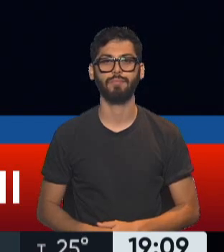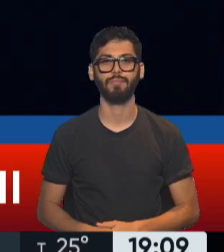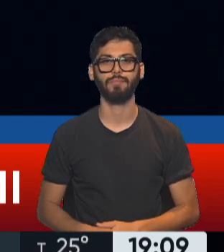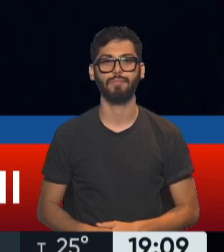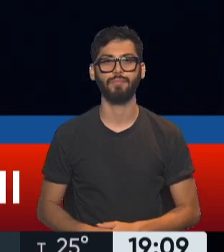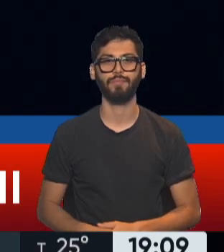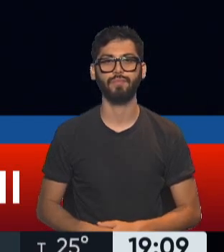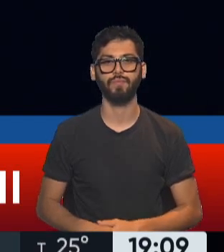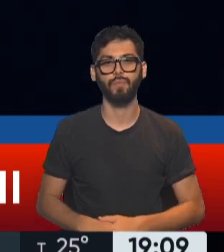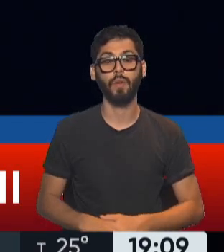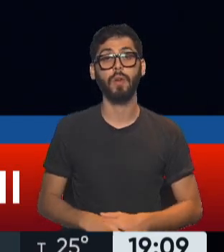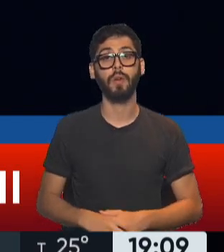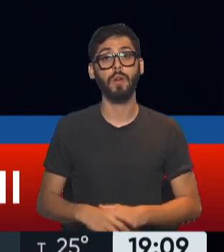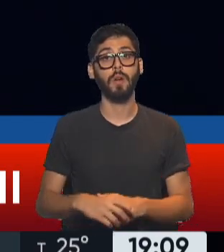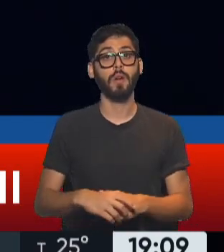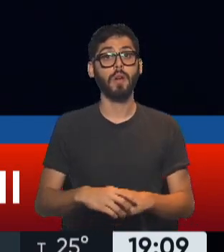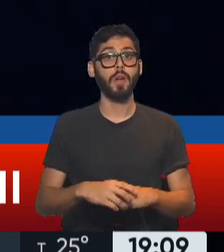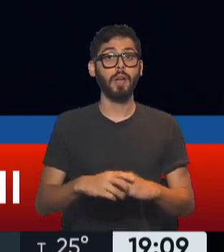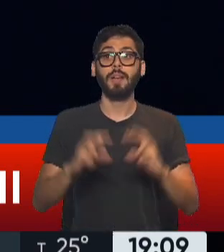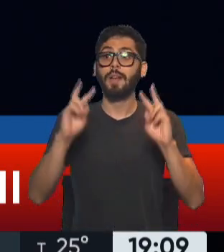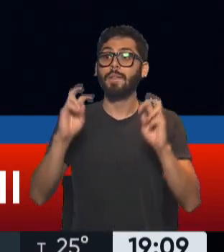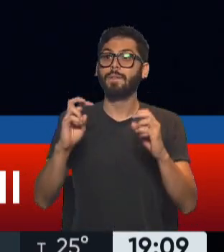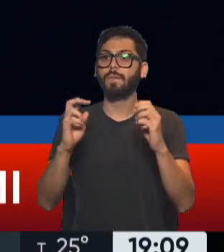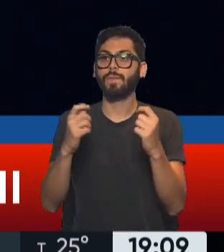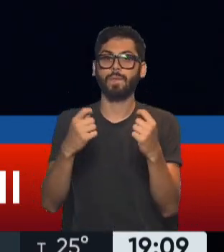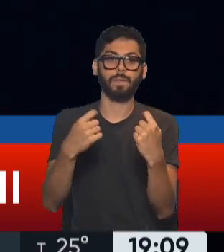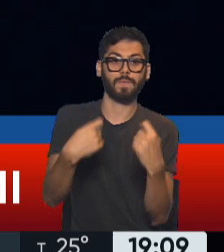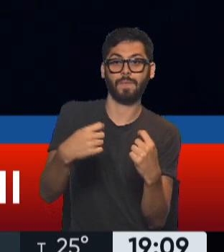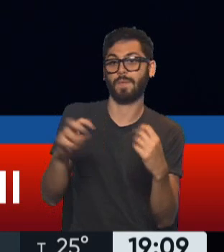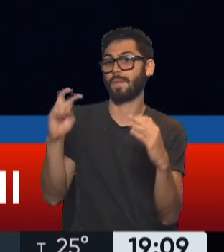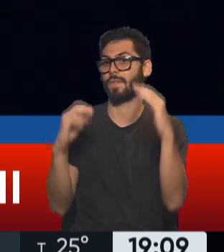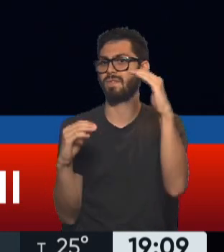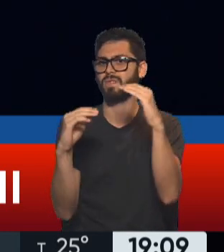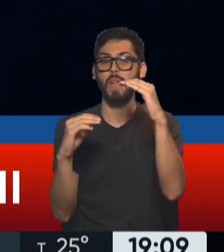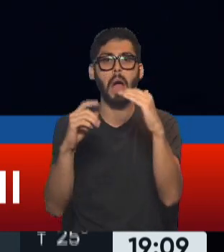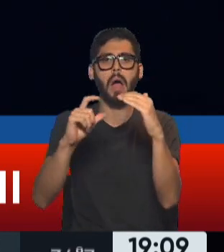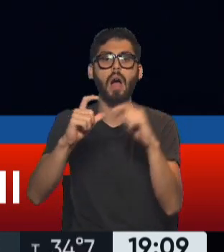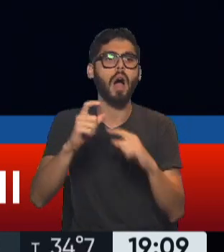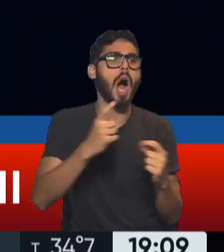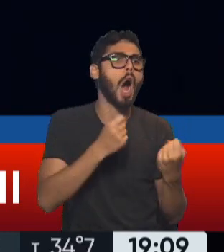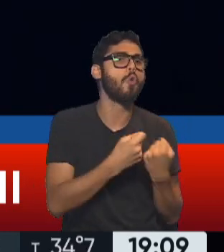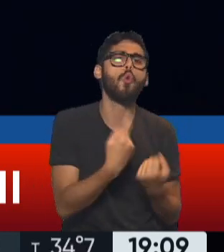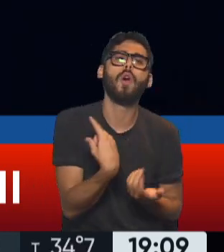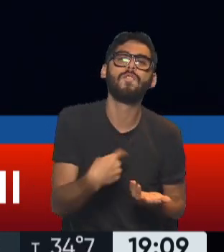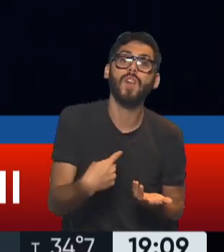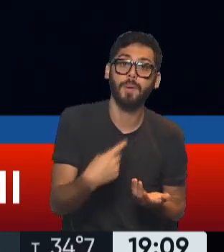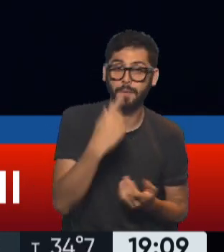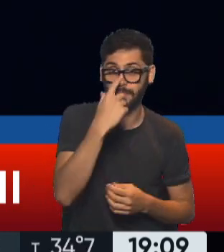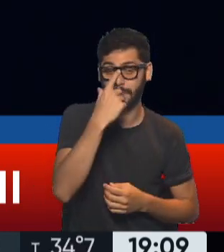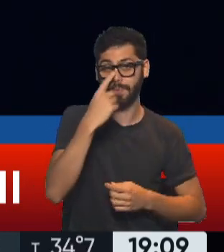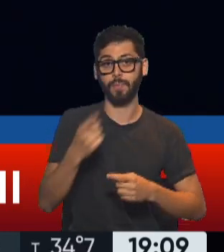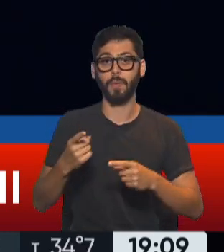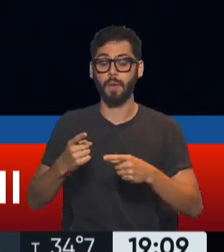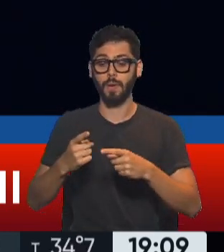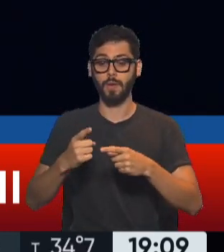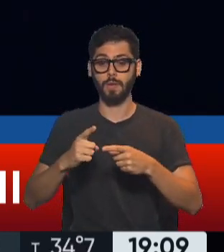¿Cuál fue el acuerdo en cuanto al sendero fiscal? Primero, poder tener una política fiscal que